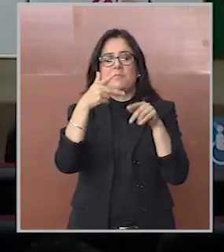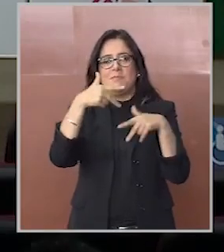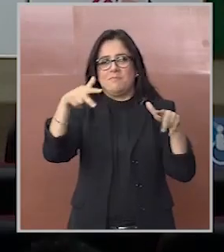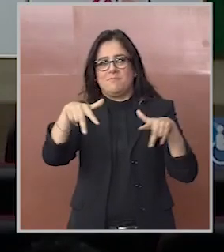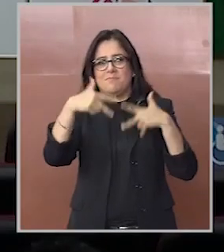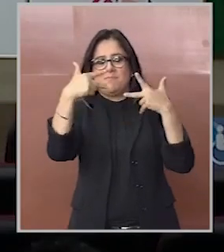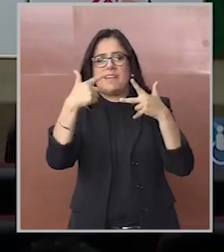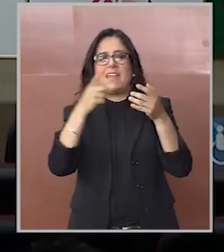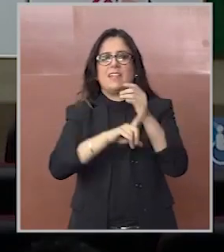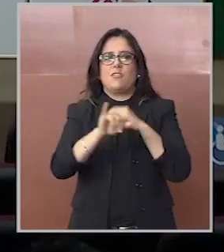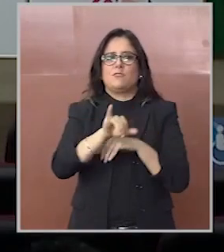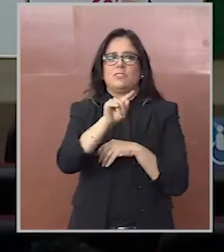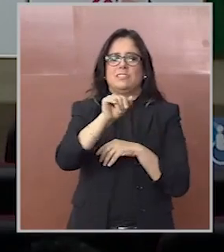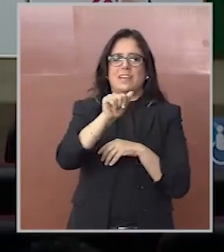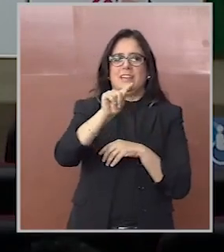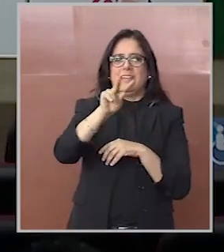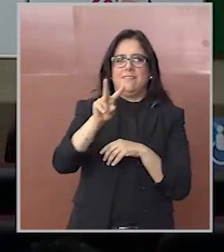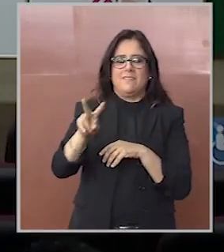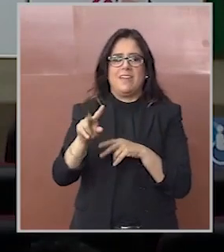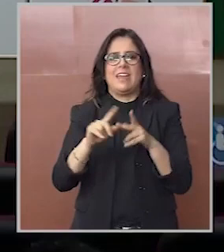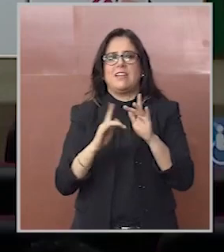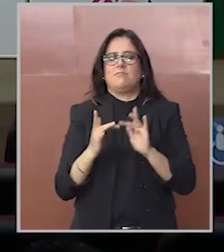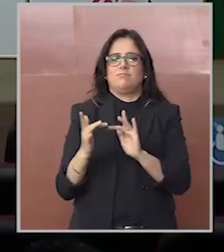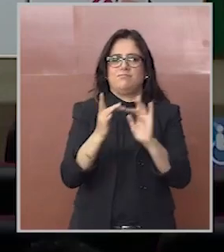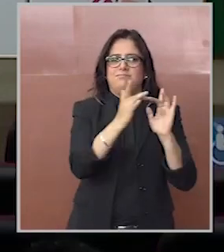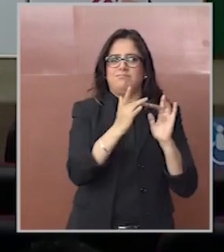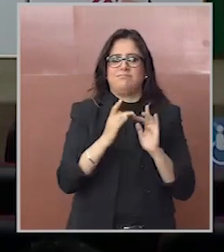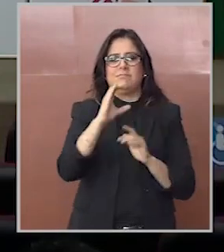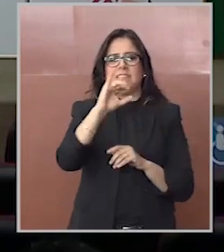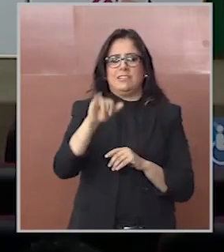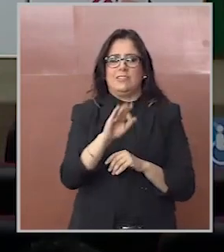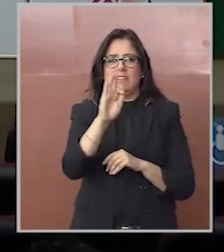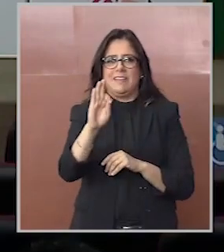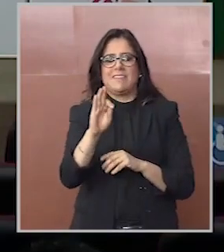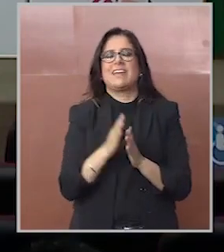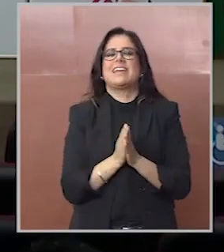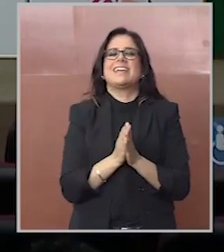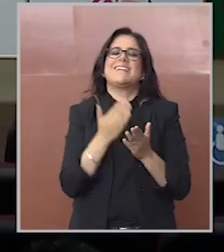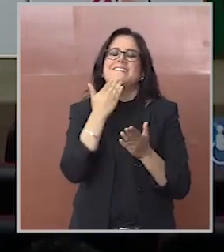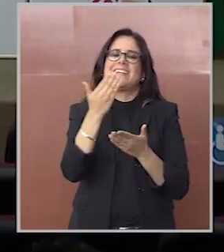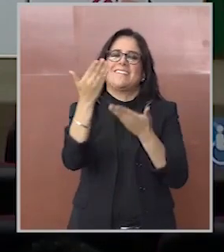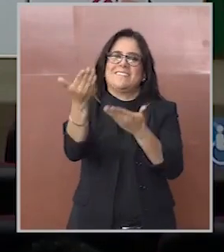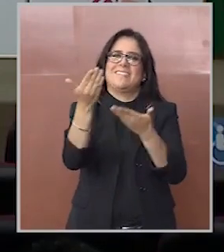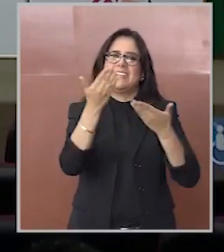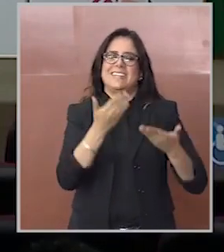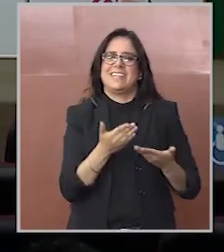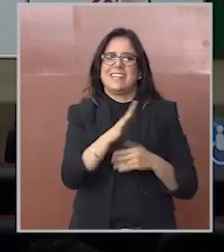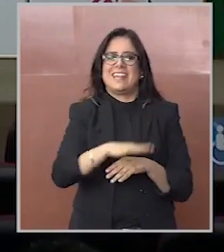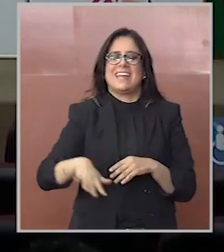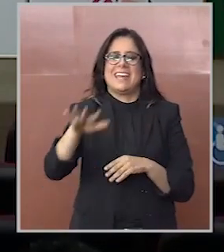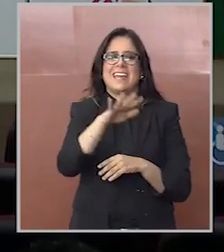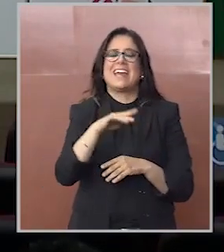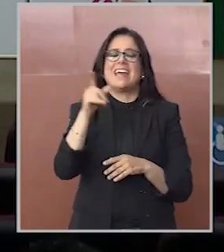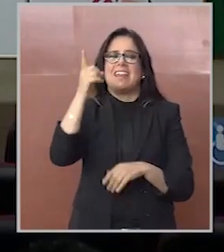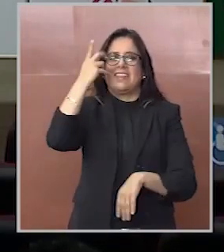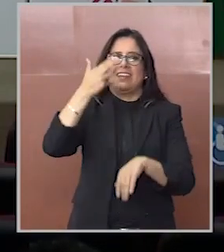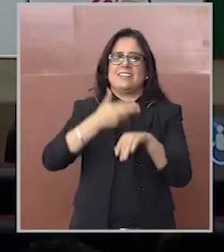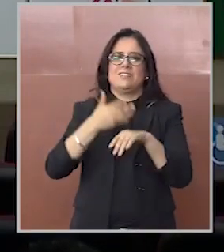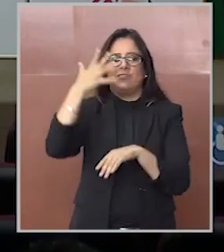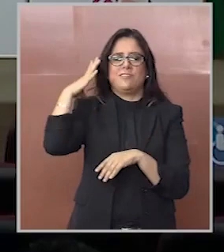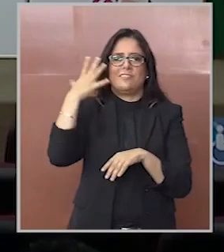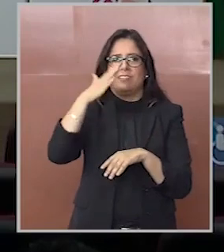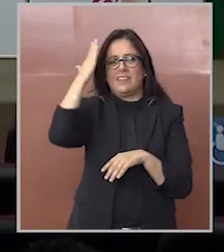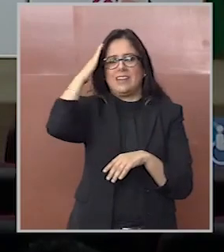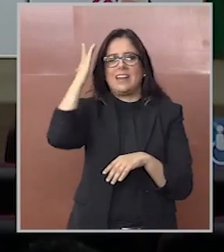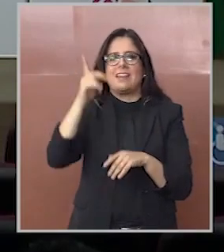también a través de la señal de Justicia TV de las redes sociales del Consejo de la judicatura Federal les damos la más cordial bienvenida a nombre